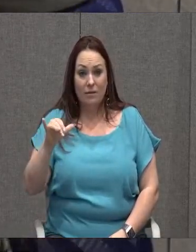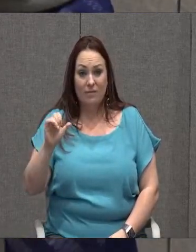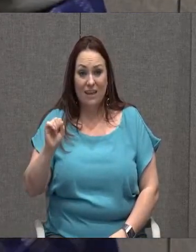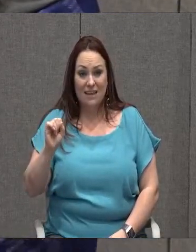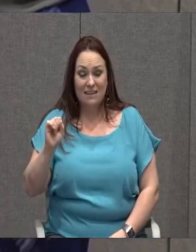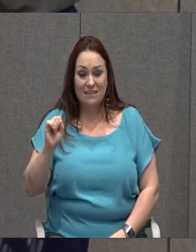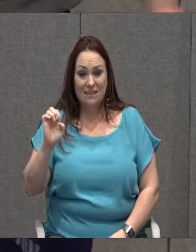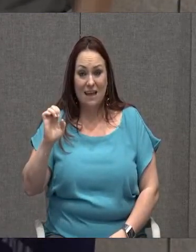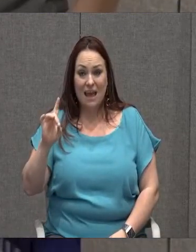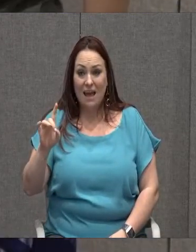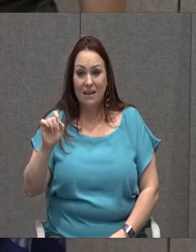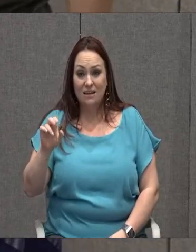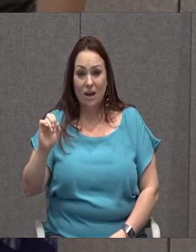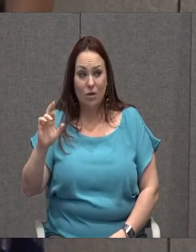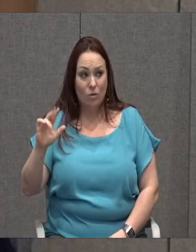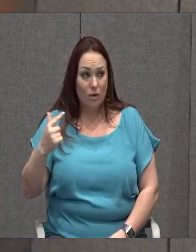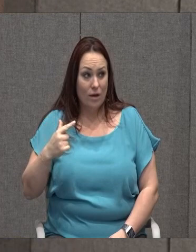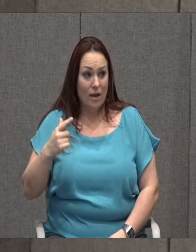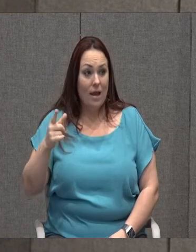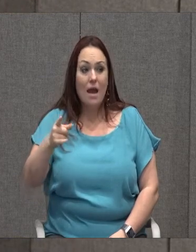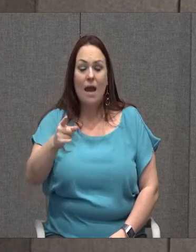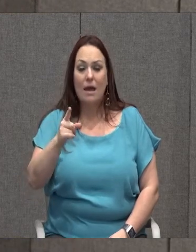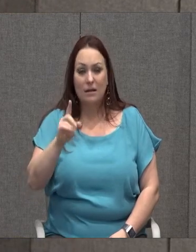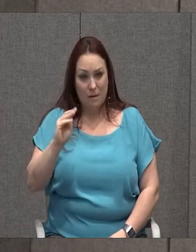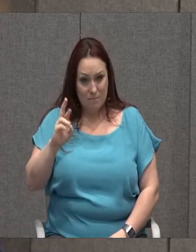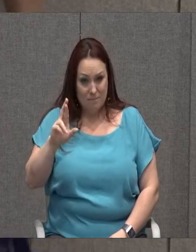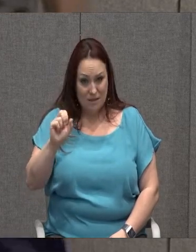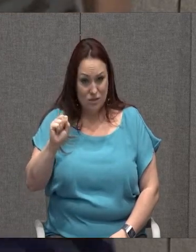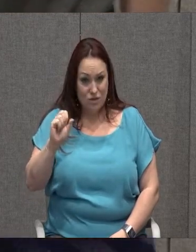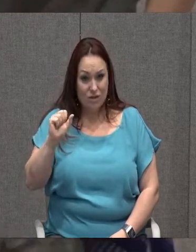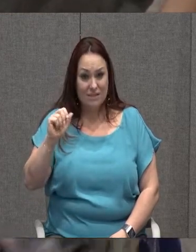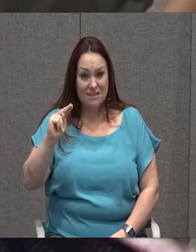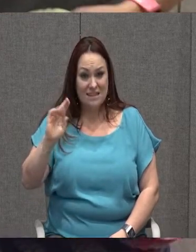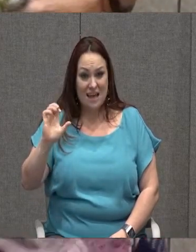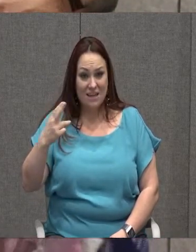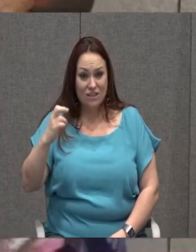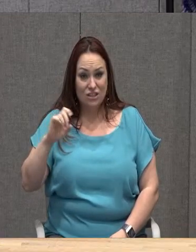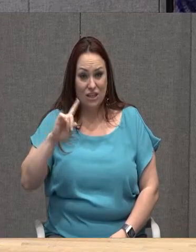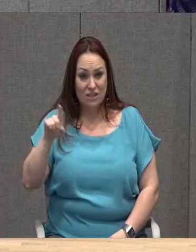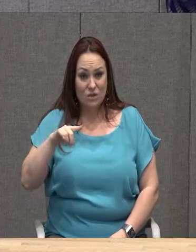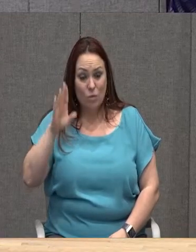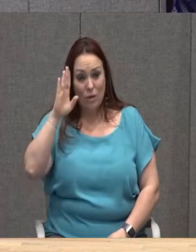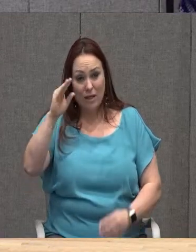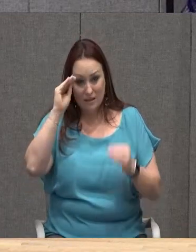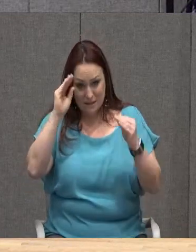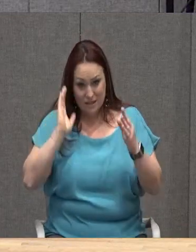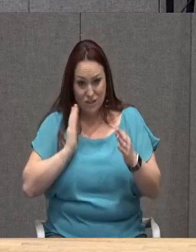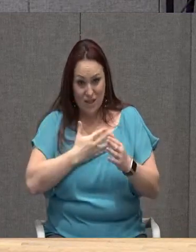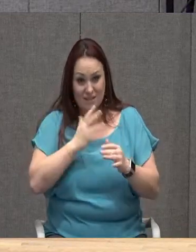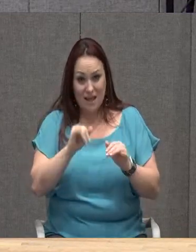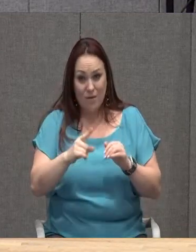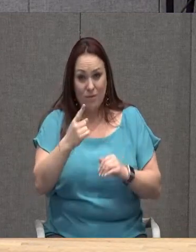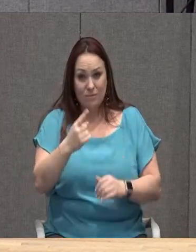www.openphysed.org. And Mr. Sanchez is going to teach us that one. Sí. So ahora vamos a jugar otro juego.